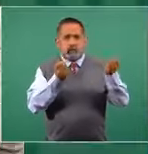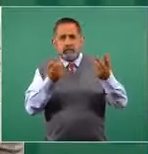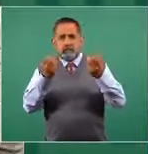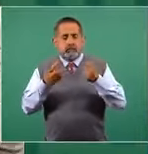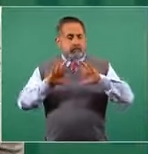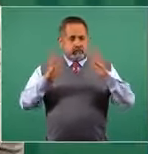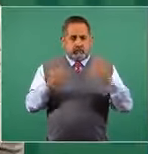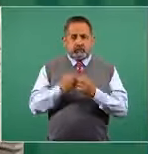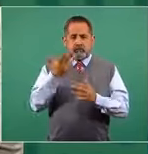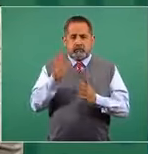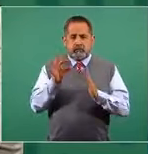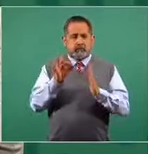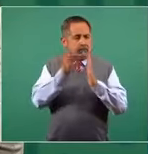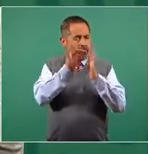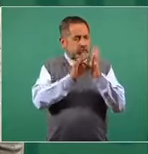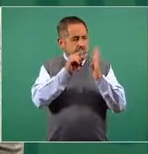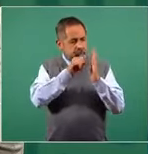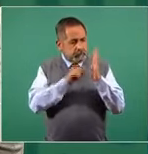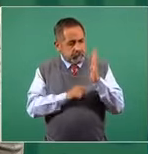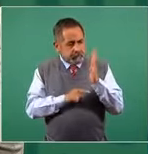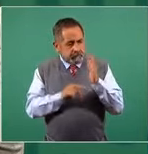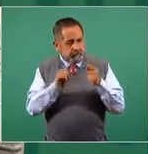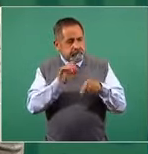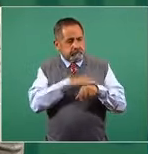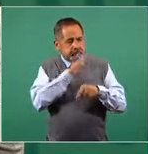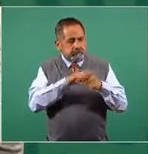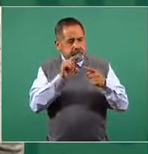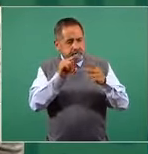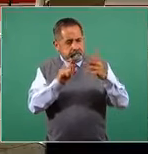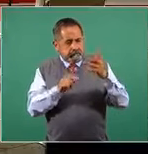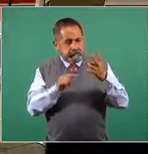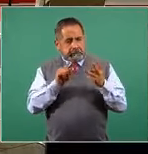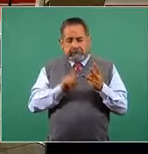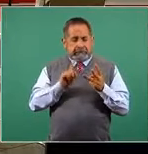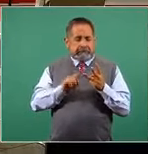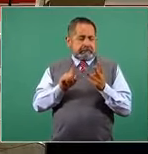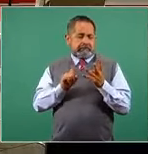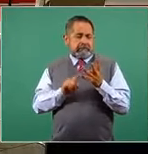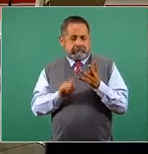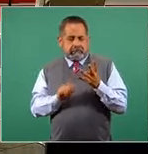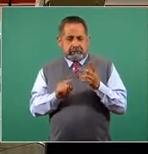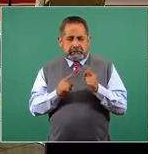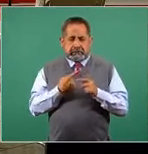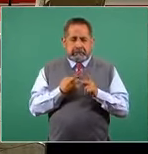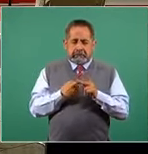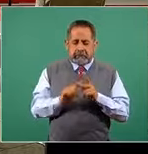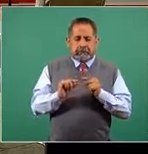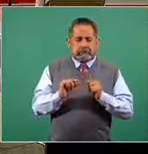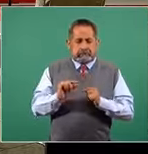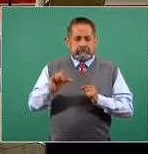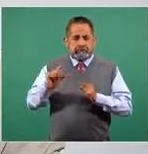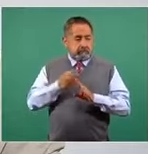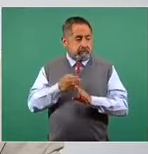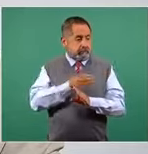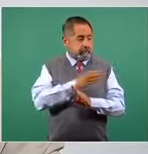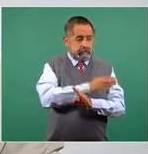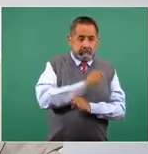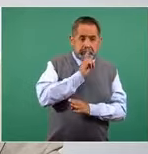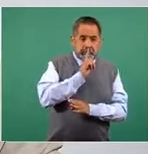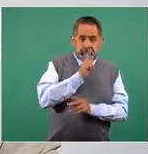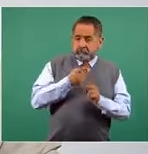10 indicadores y precisamente cuando vemos que alguno de ellos tiene algún comportamiento diferente al que estaba ocurriendo, sobre todo